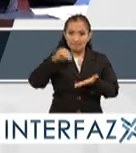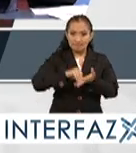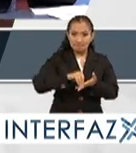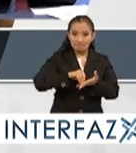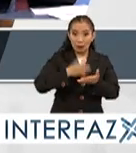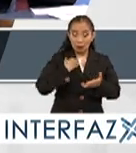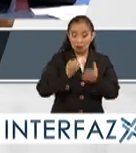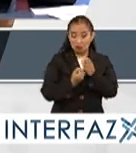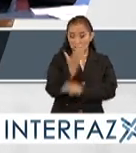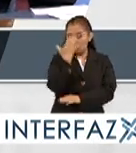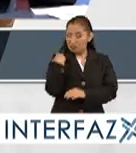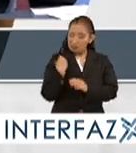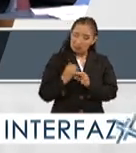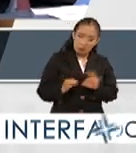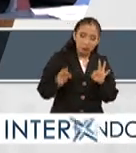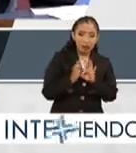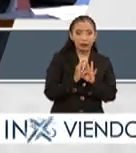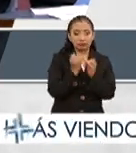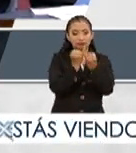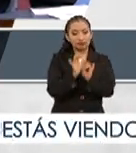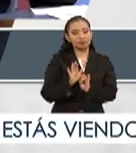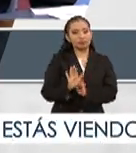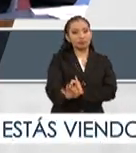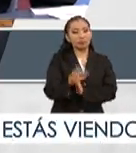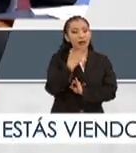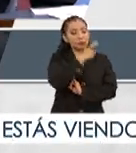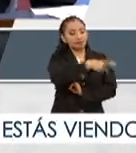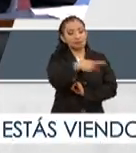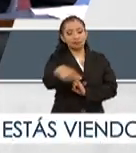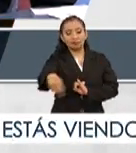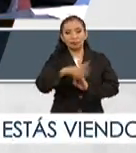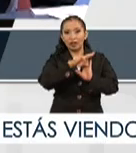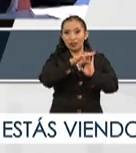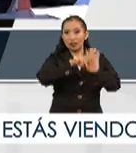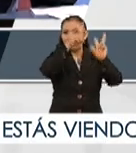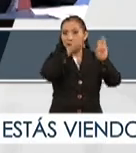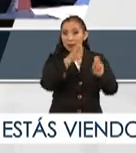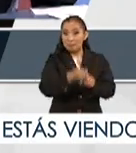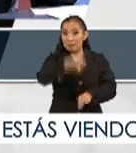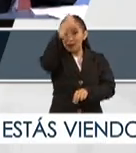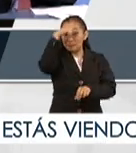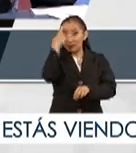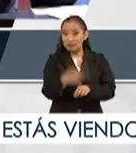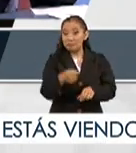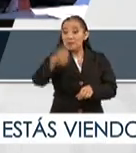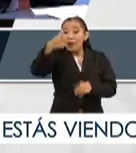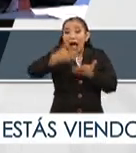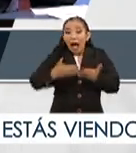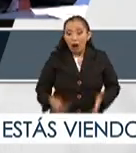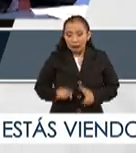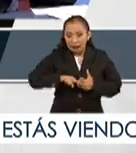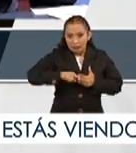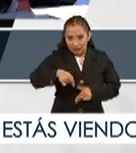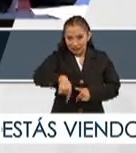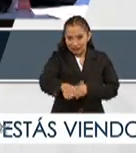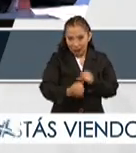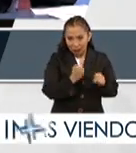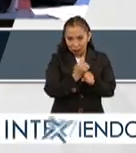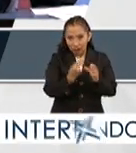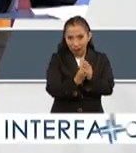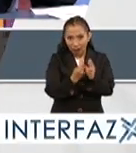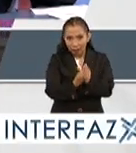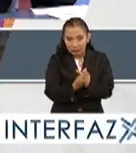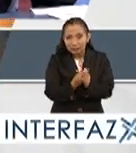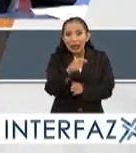una innovación importante, la autonomía curricular. Por primera vez en México y por primera vez ahora ya inicia en este ciclo